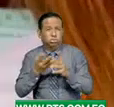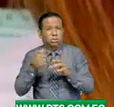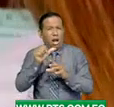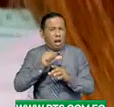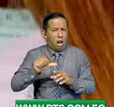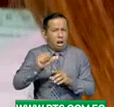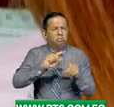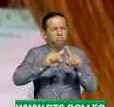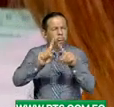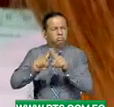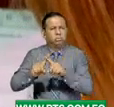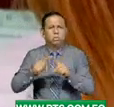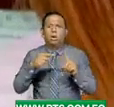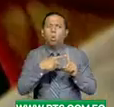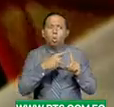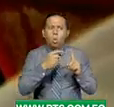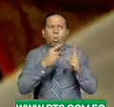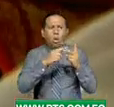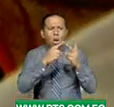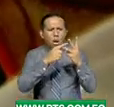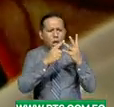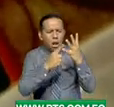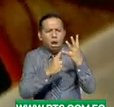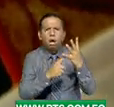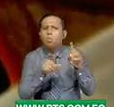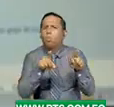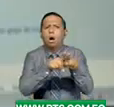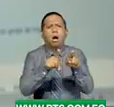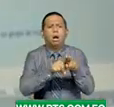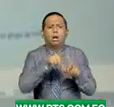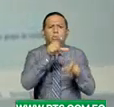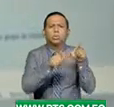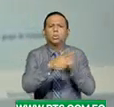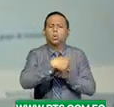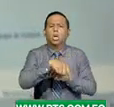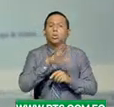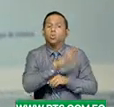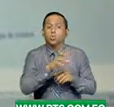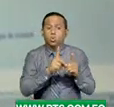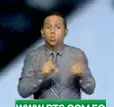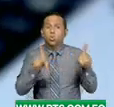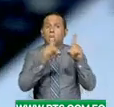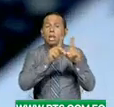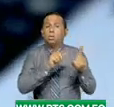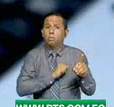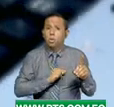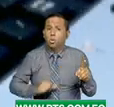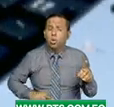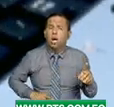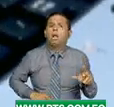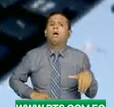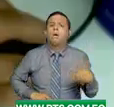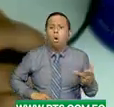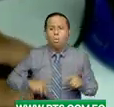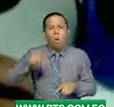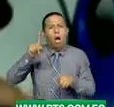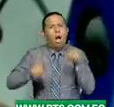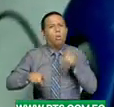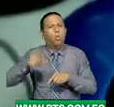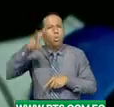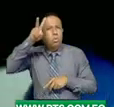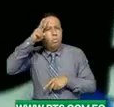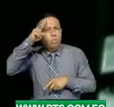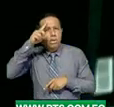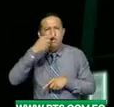un testimonio de muchos, personas que de una u otra forma han visto sus datos personales vulnerados por organizaciones delictivas que perfeccionan